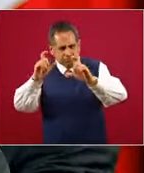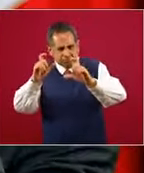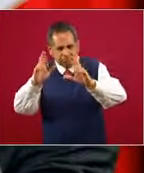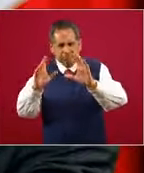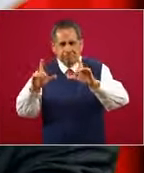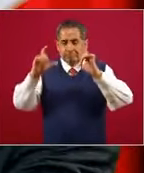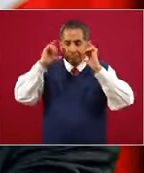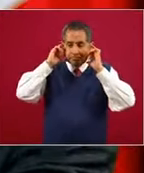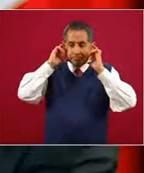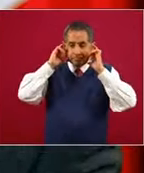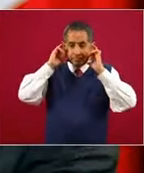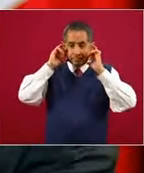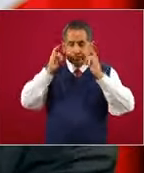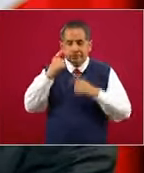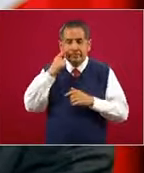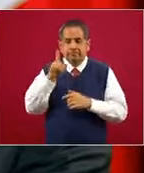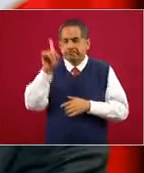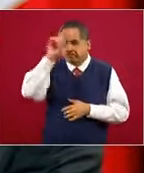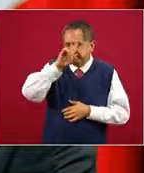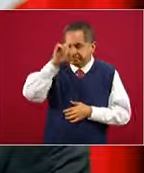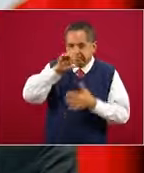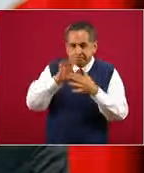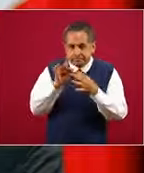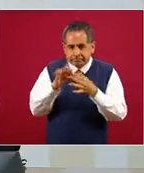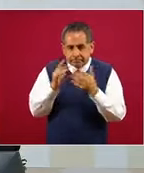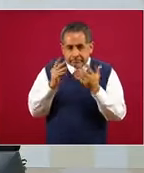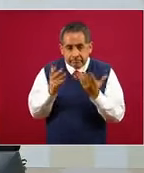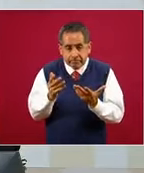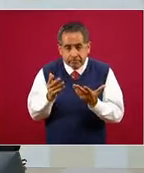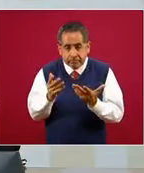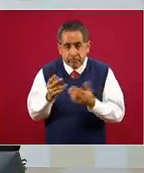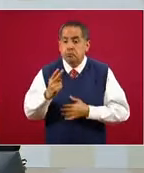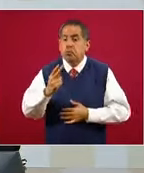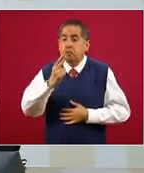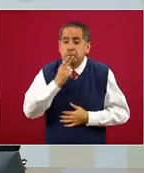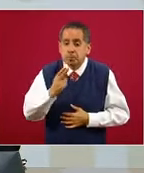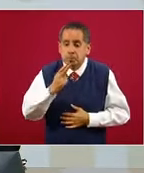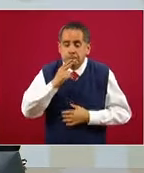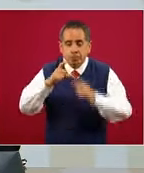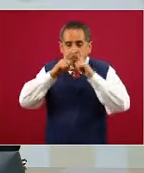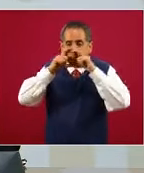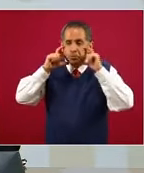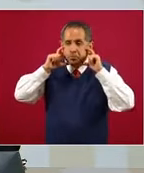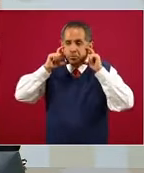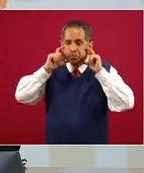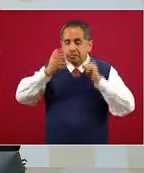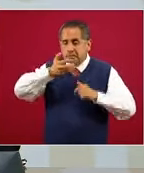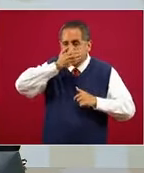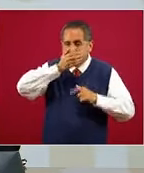gusto me lo pongo, para hacer la recomendación. Usen su cubrebocas,